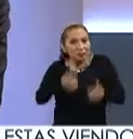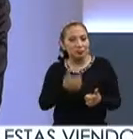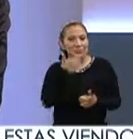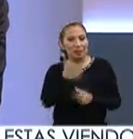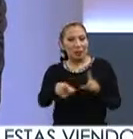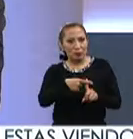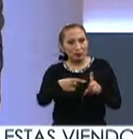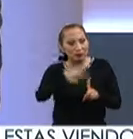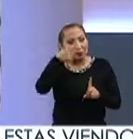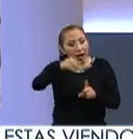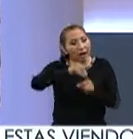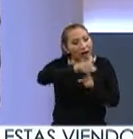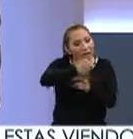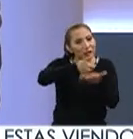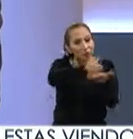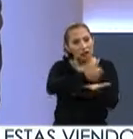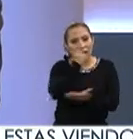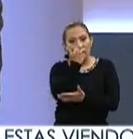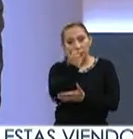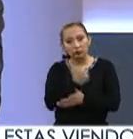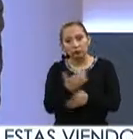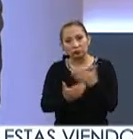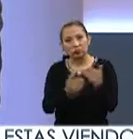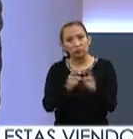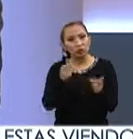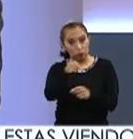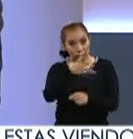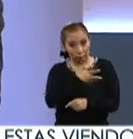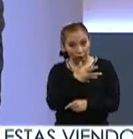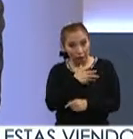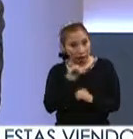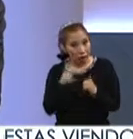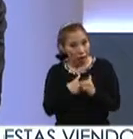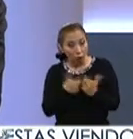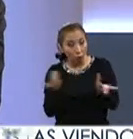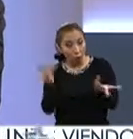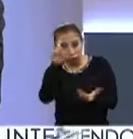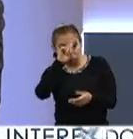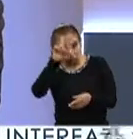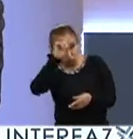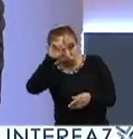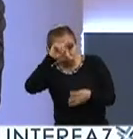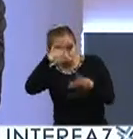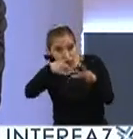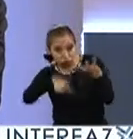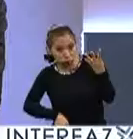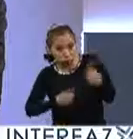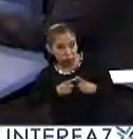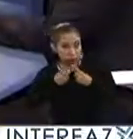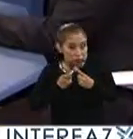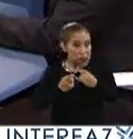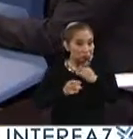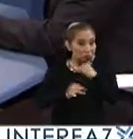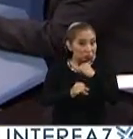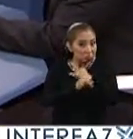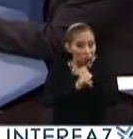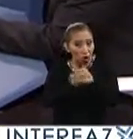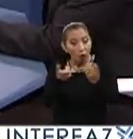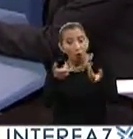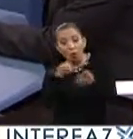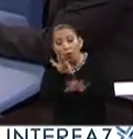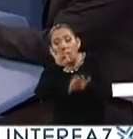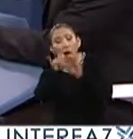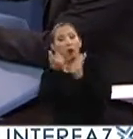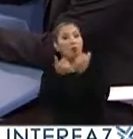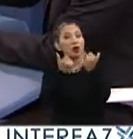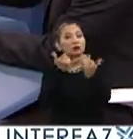que impacten precisamente en esto que estamos comentando en el desarrollo. ¿Tú tienes algunas direcciones o algunas opciones?